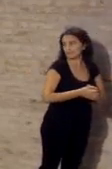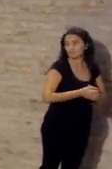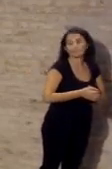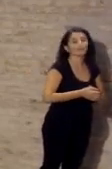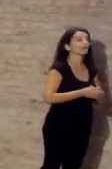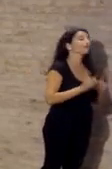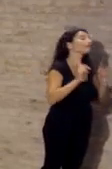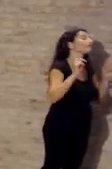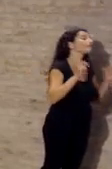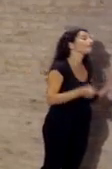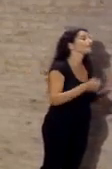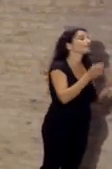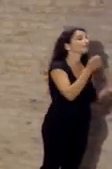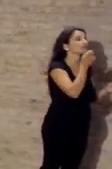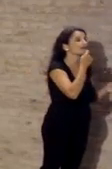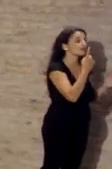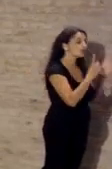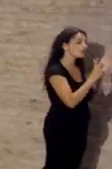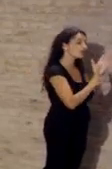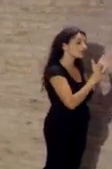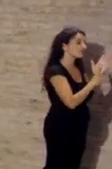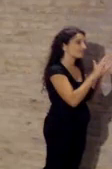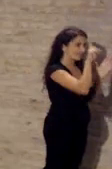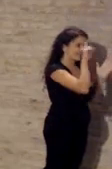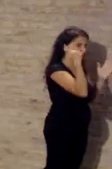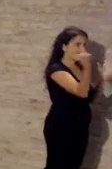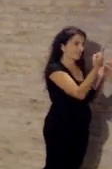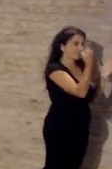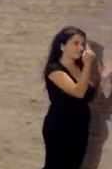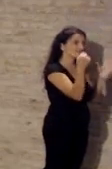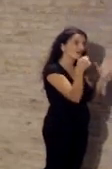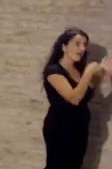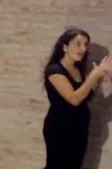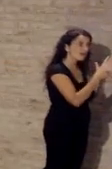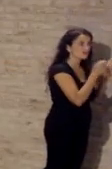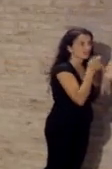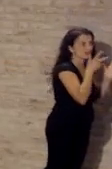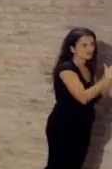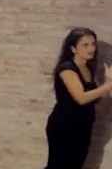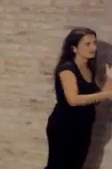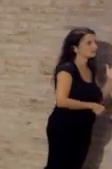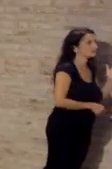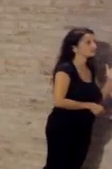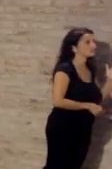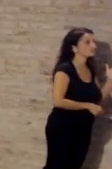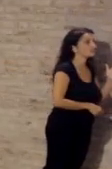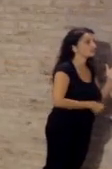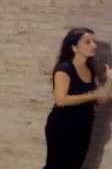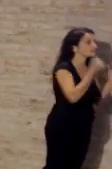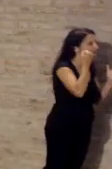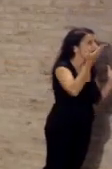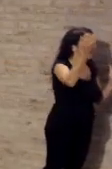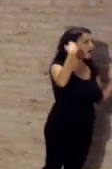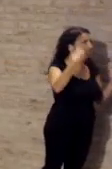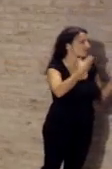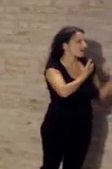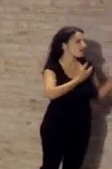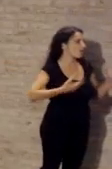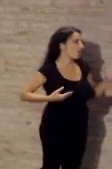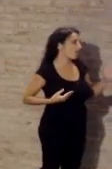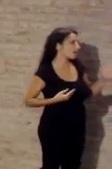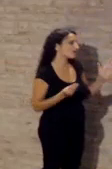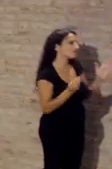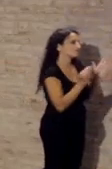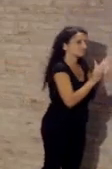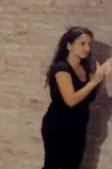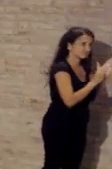bueno pensaba está la posibilidad que nos da esta normativa internacional que ya digamos que el estado suscribió y que es